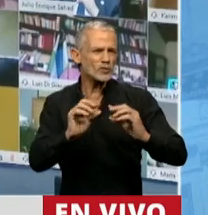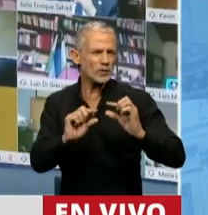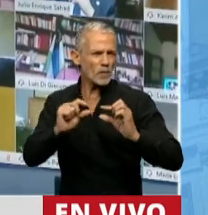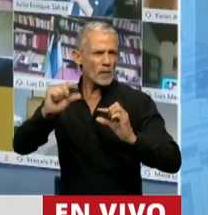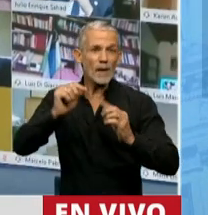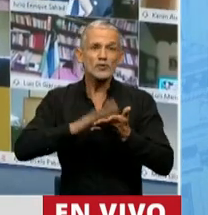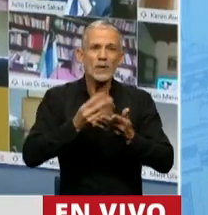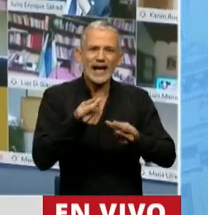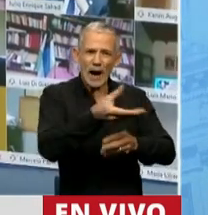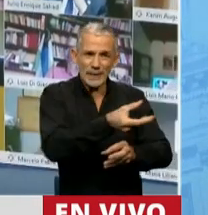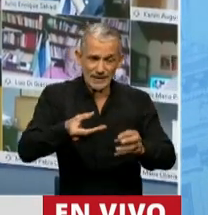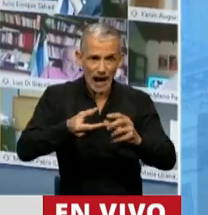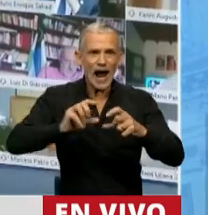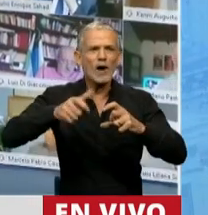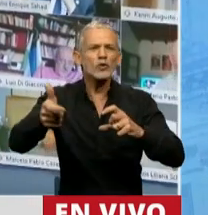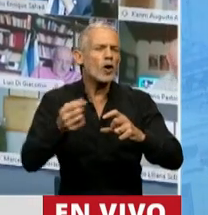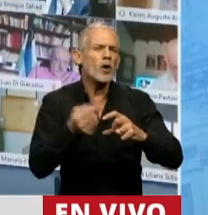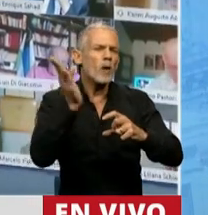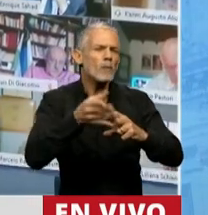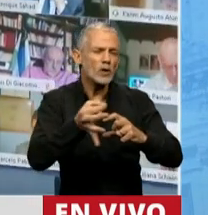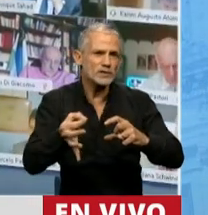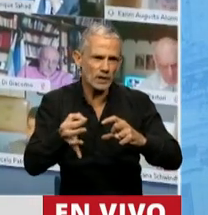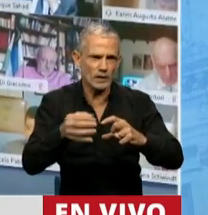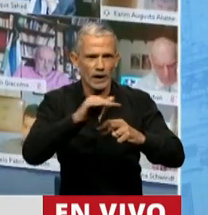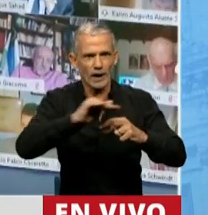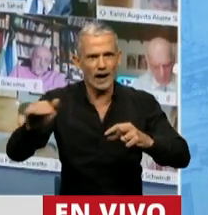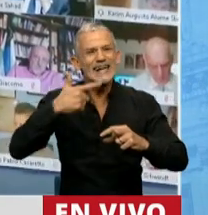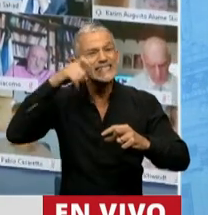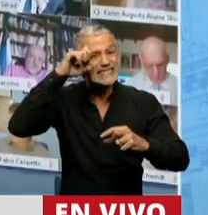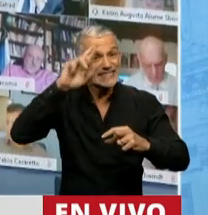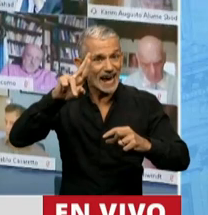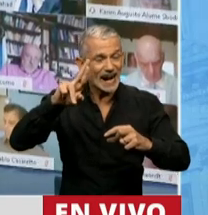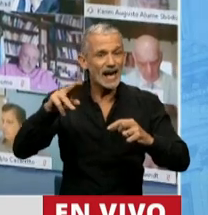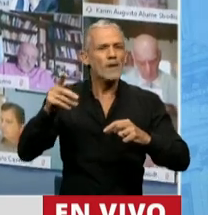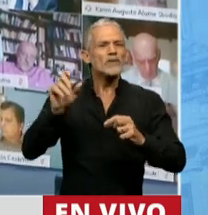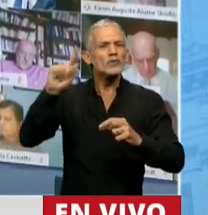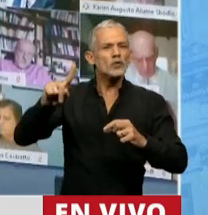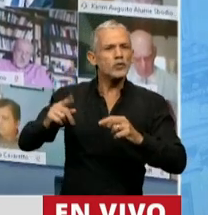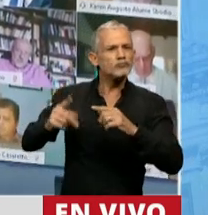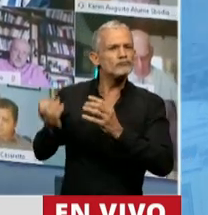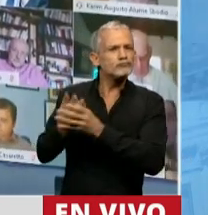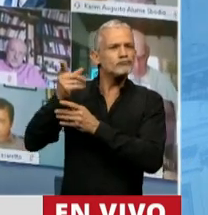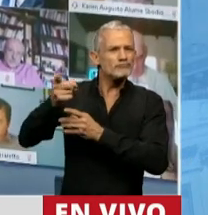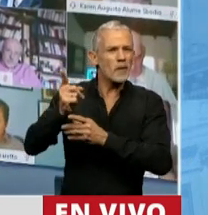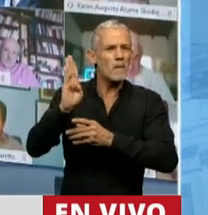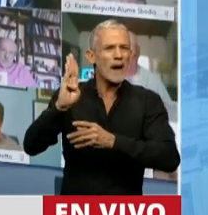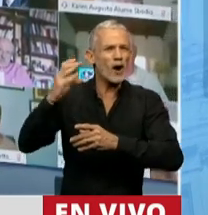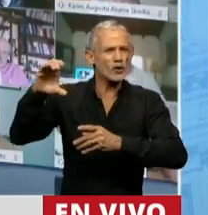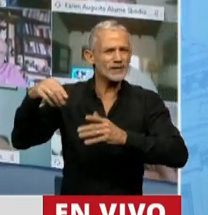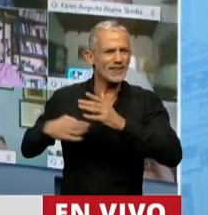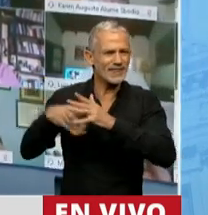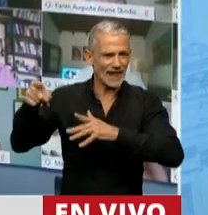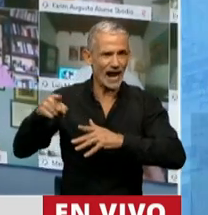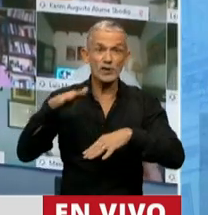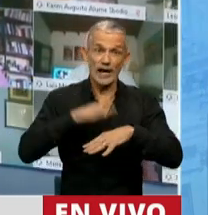sobre el capital ajustado por el coeficiente de estabilidad de referencia, SER, que elabora el Banco Central de la República Argentina. Es decir, que